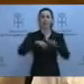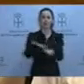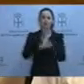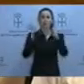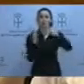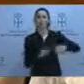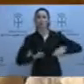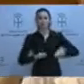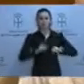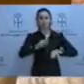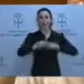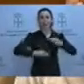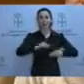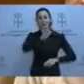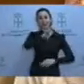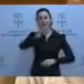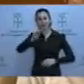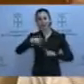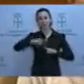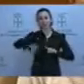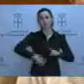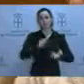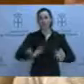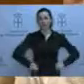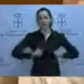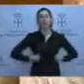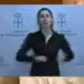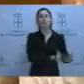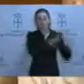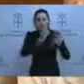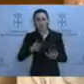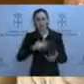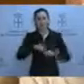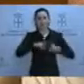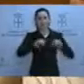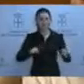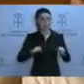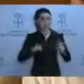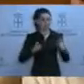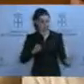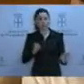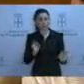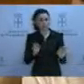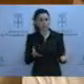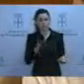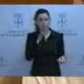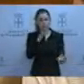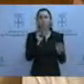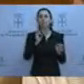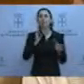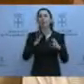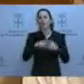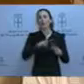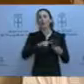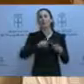y explotación de 32 bienes culturales, de los cuales 9 son del Principado de Asturias. Y 6 son BIC, como usted bien sabe, el Castro de Moillas, el de Coaña,